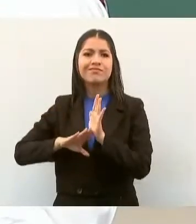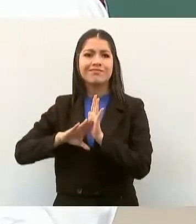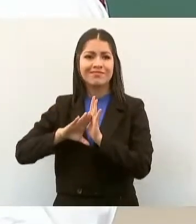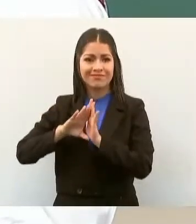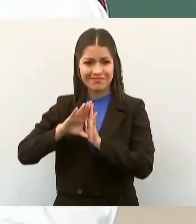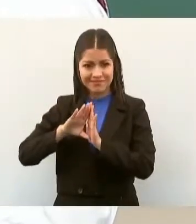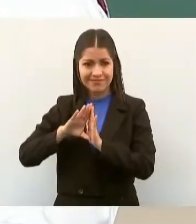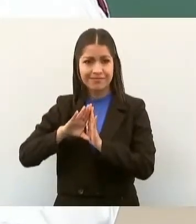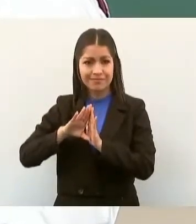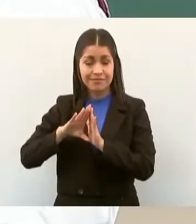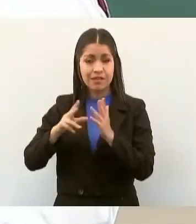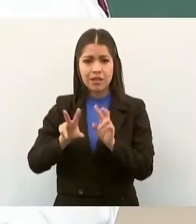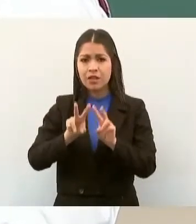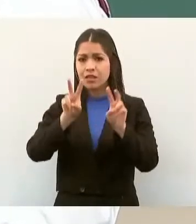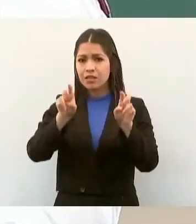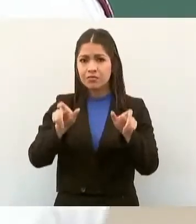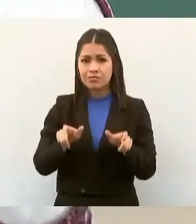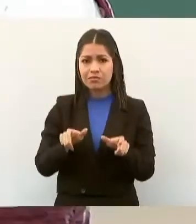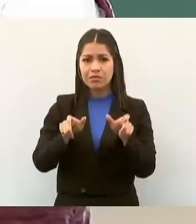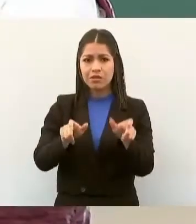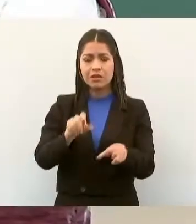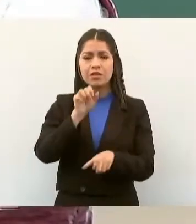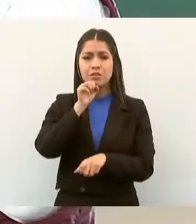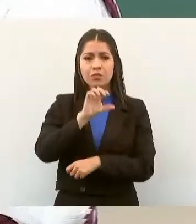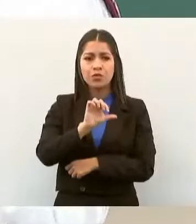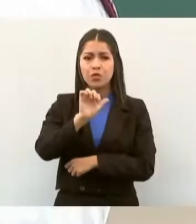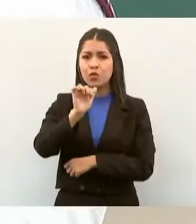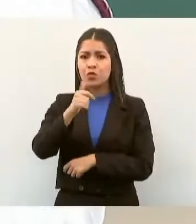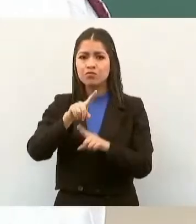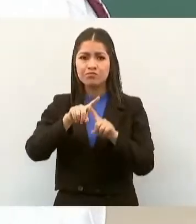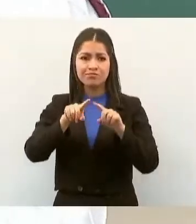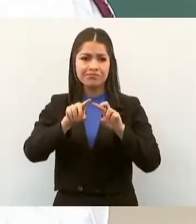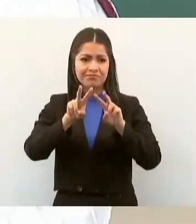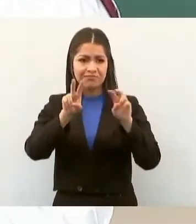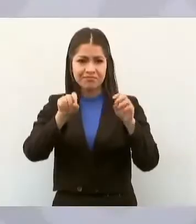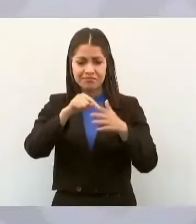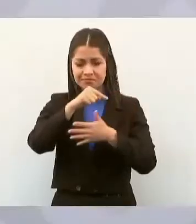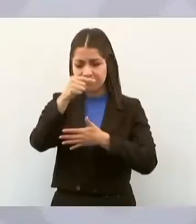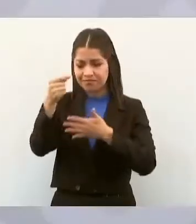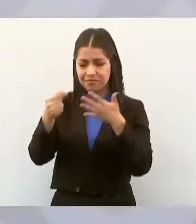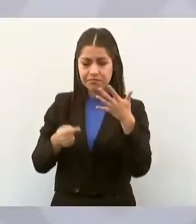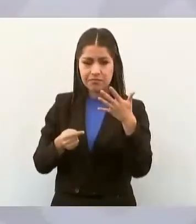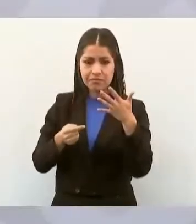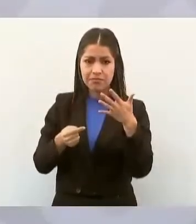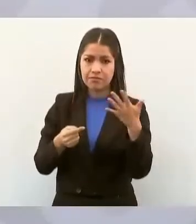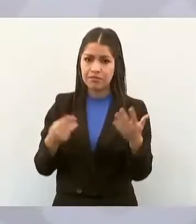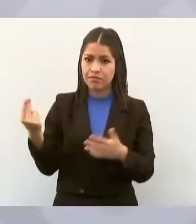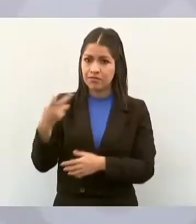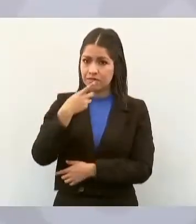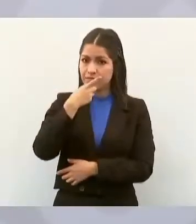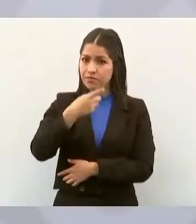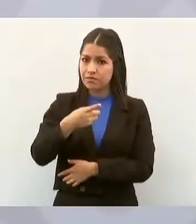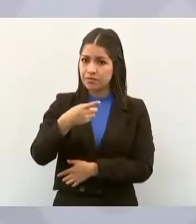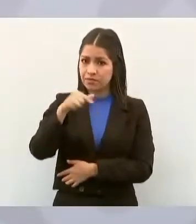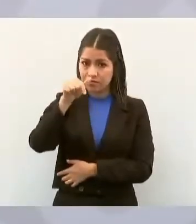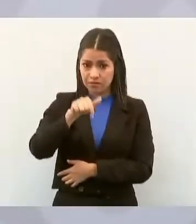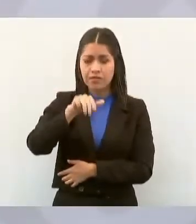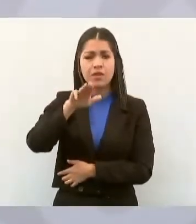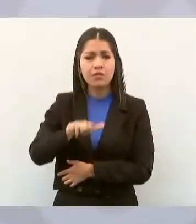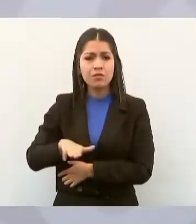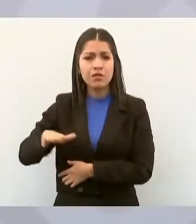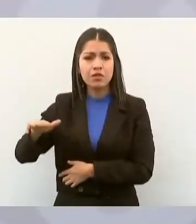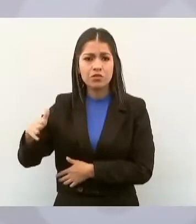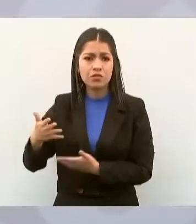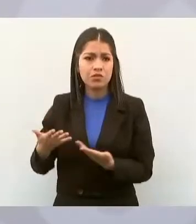En seguridad y en muchos temas, pero hay que decirlo, Michoacán